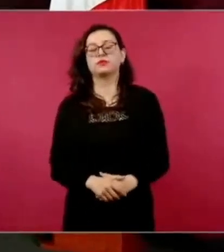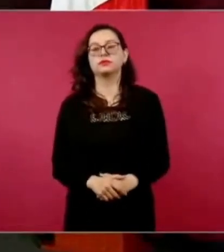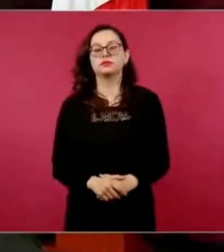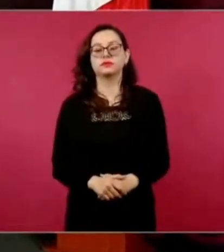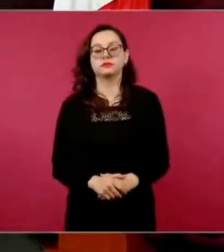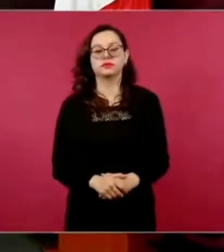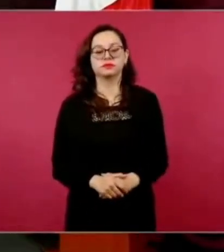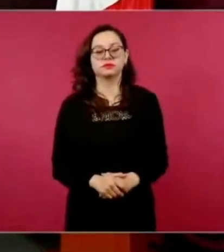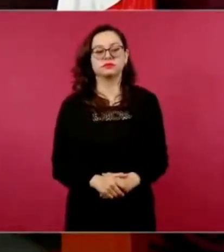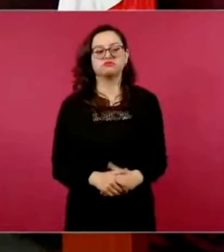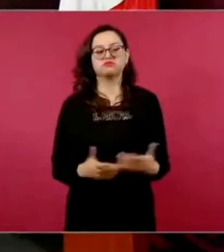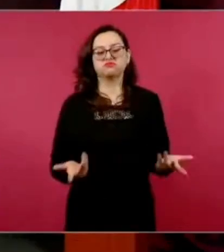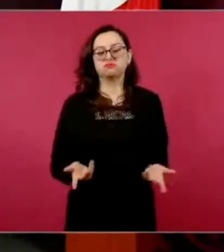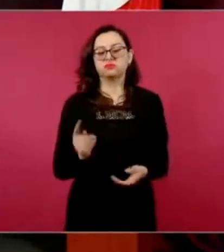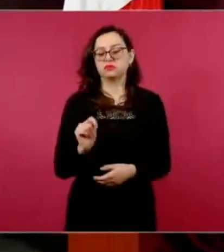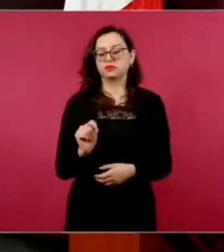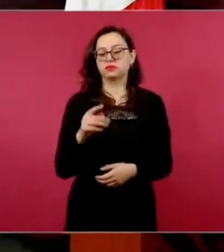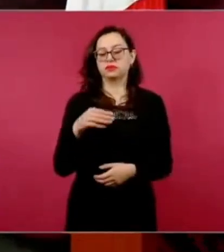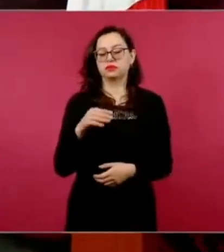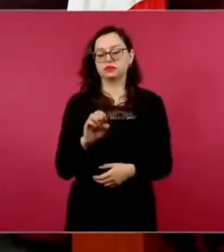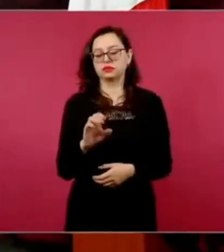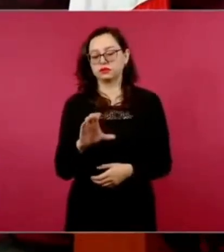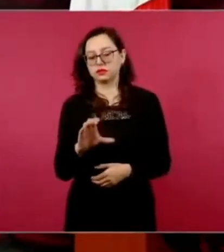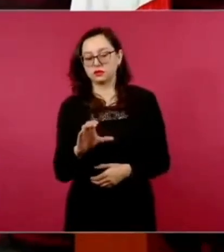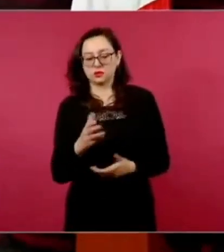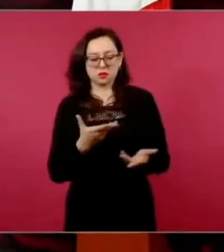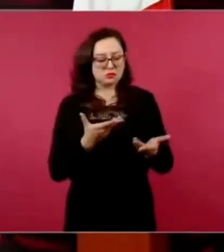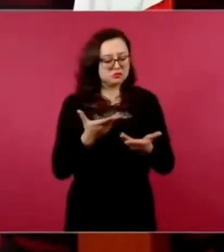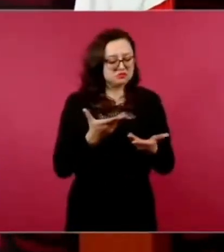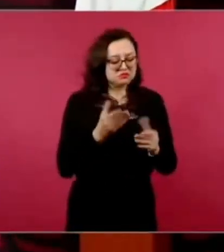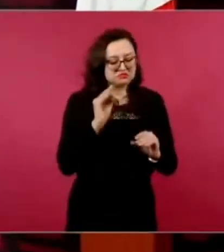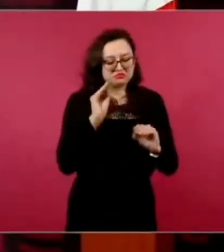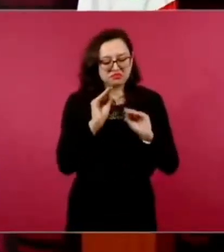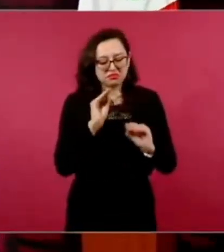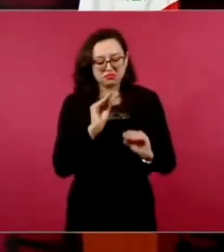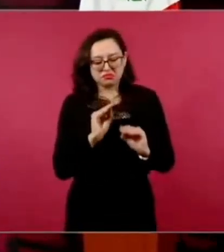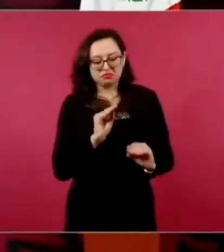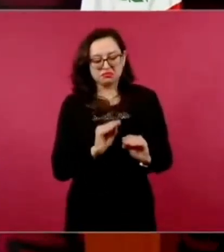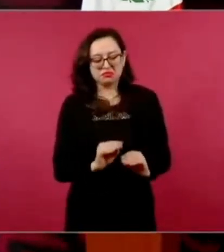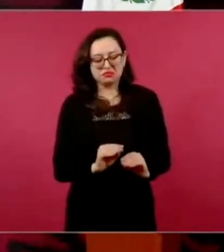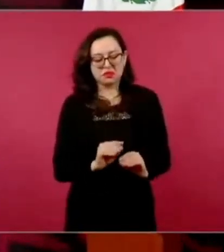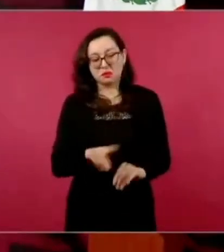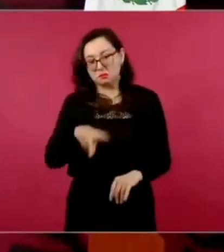en donde se comprometía el petróleo de México.